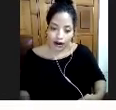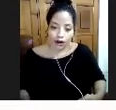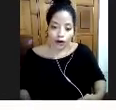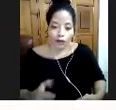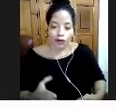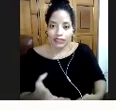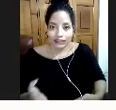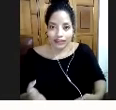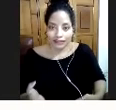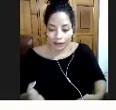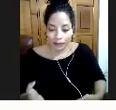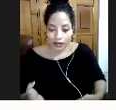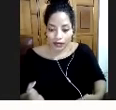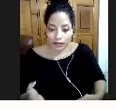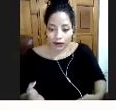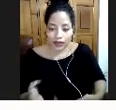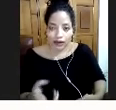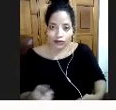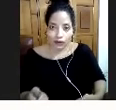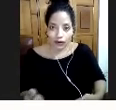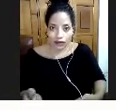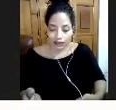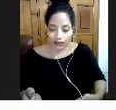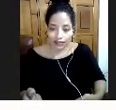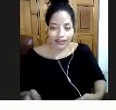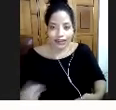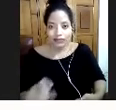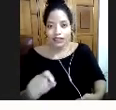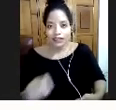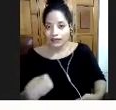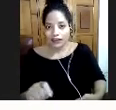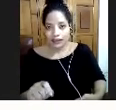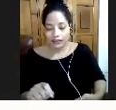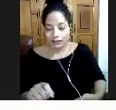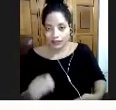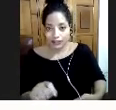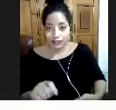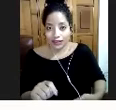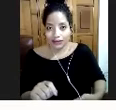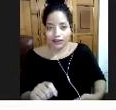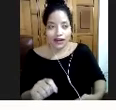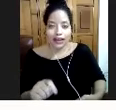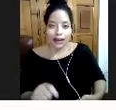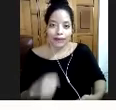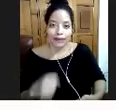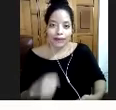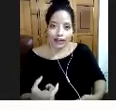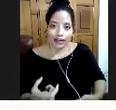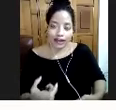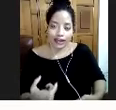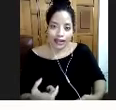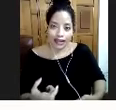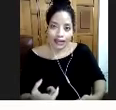¿no? Como desactivar, por ejemplo, el autoguardado del chat. Esto ya tendría que gestionarlo la